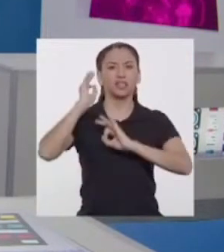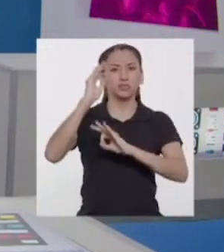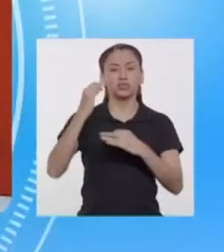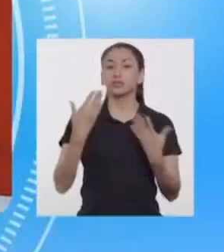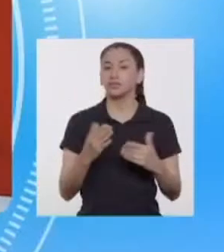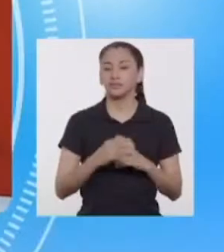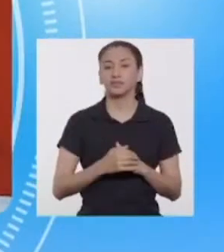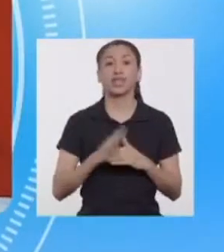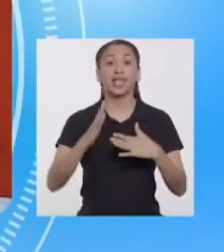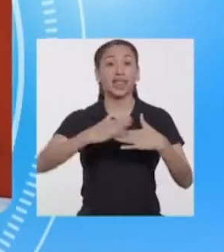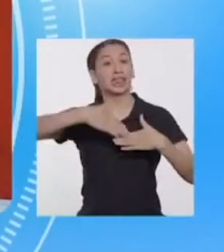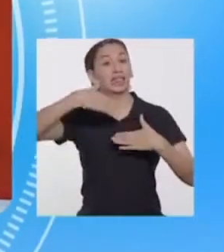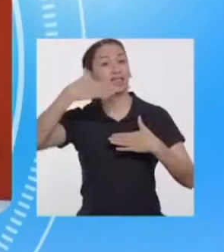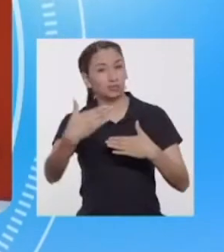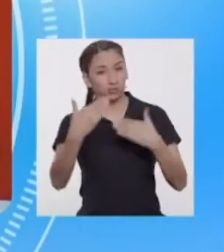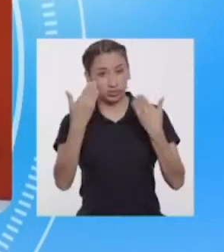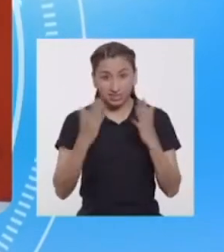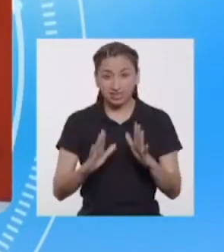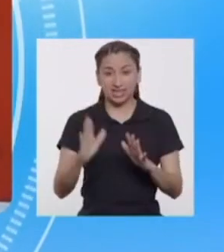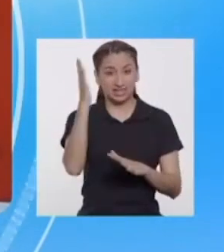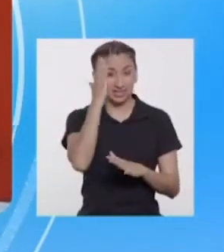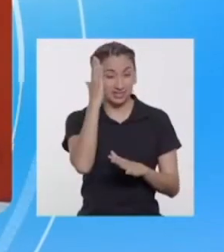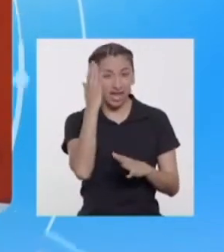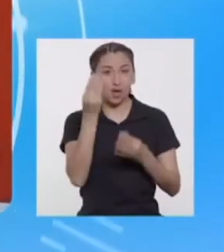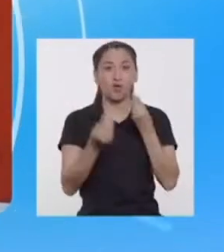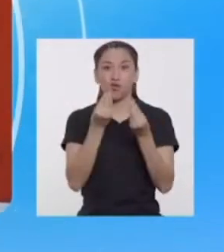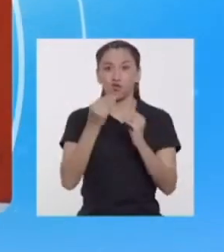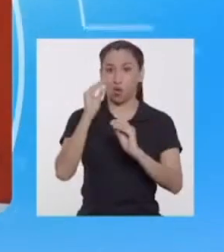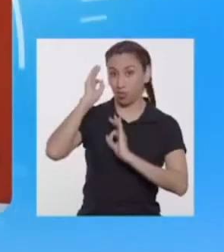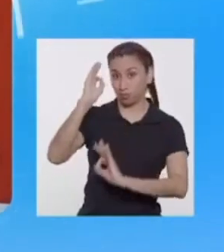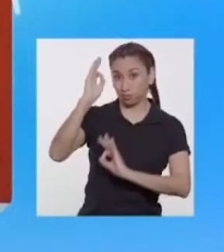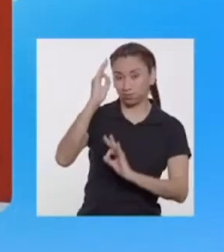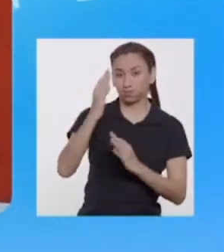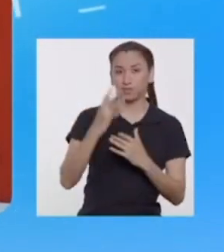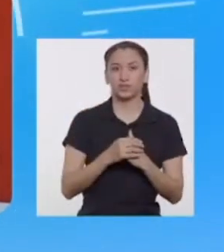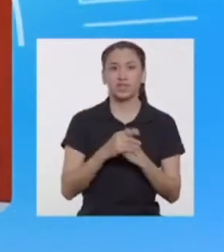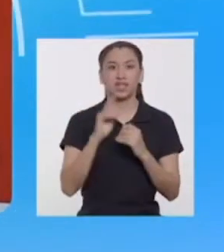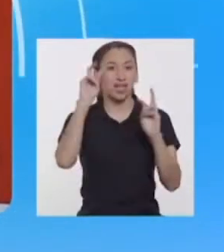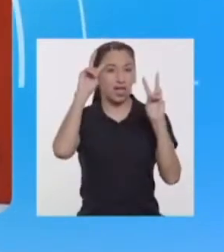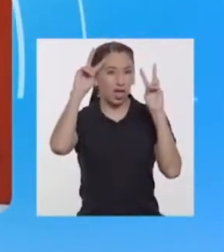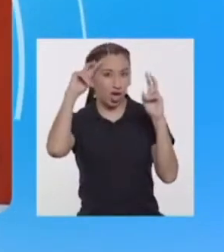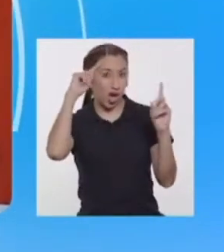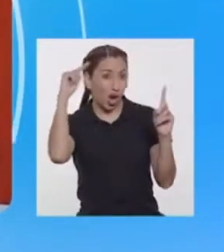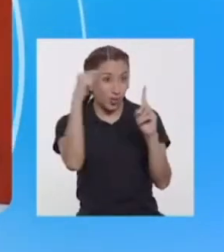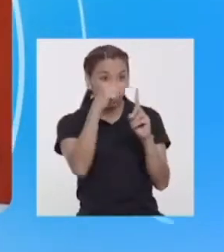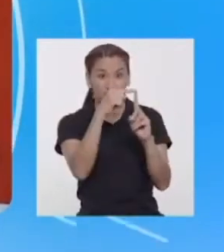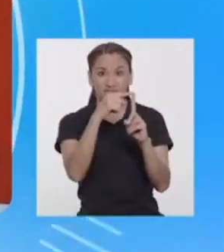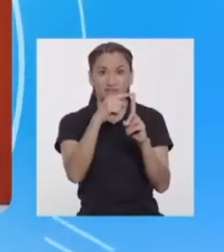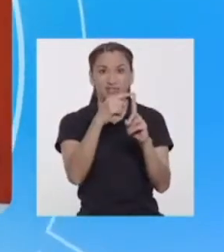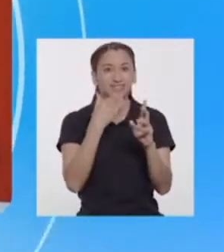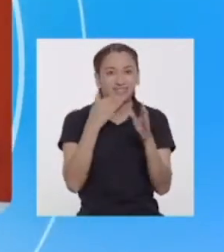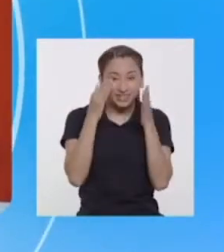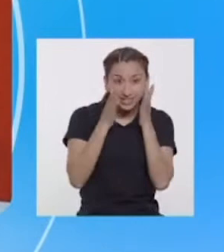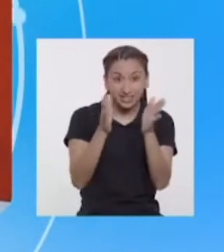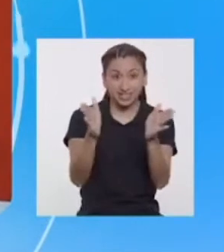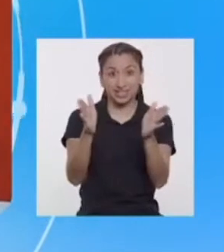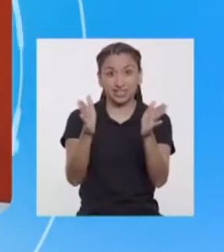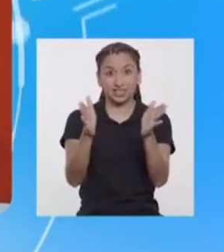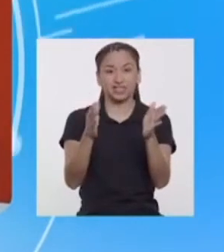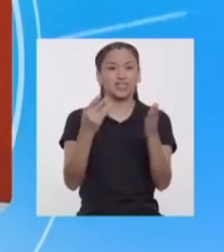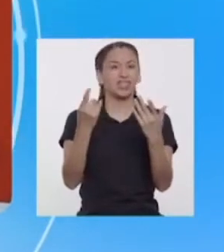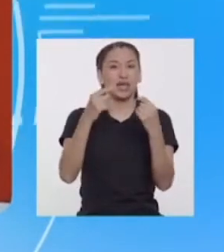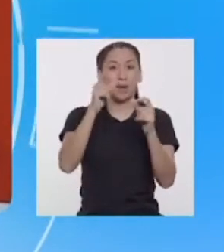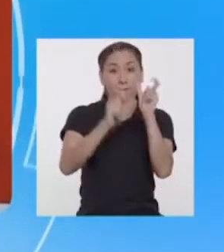exposición? Después que ya sabemos qué y cómo vamos a exponer, es decir, el propósito, y a quién, es